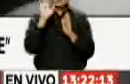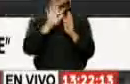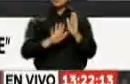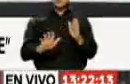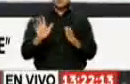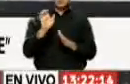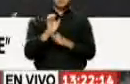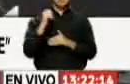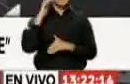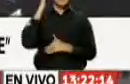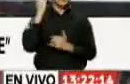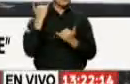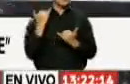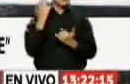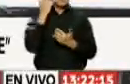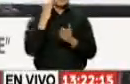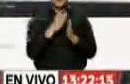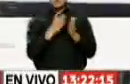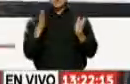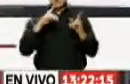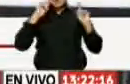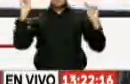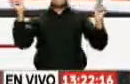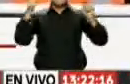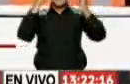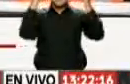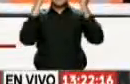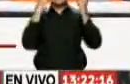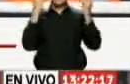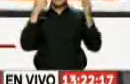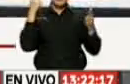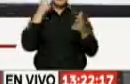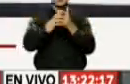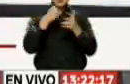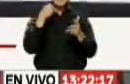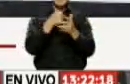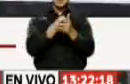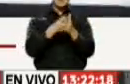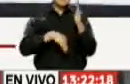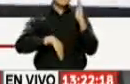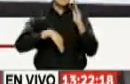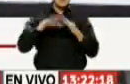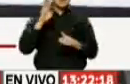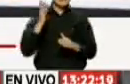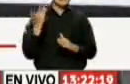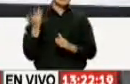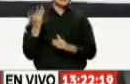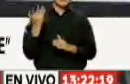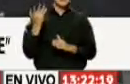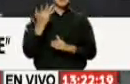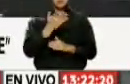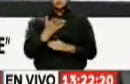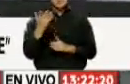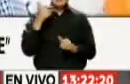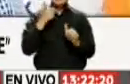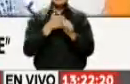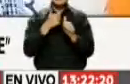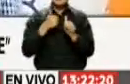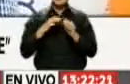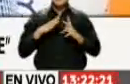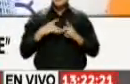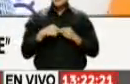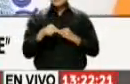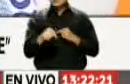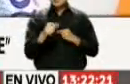país. Sobre todo en estas fechas festivas, que el índice de accidentes de tránsito son los más elevados debido a que estamos por tener un feriado. No solo